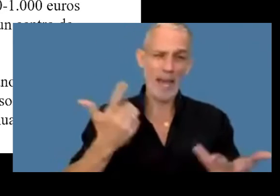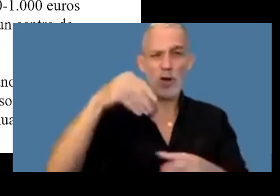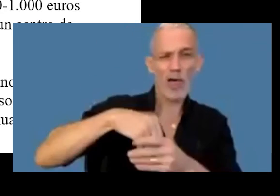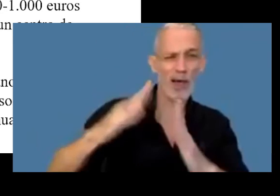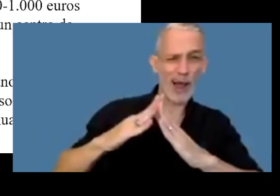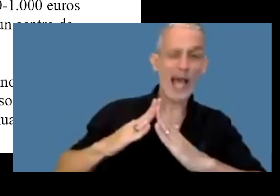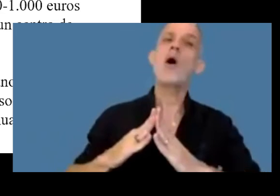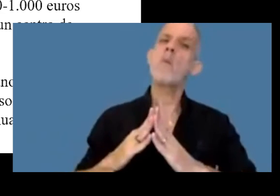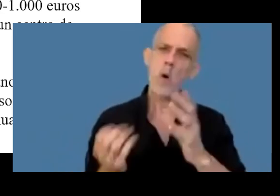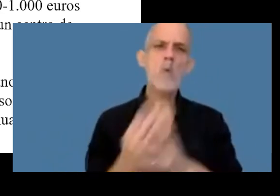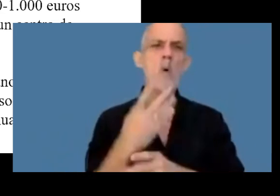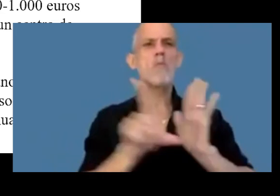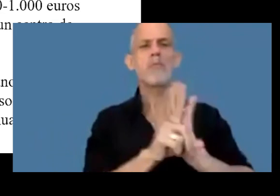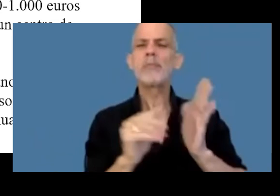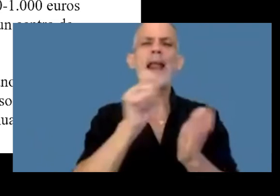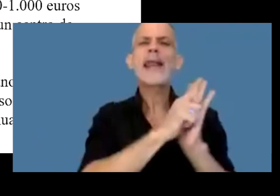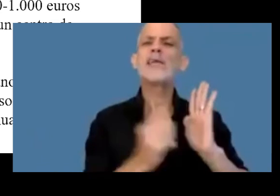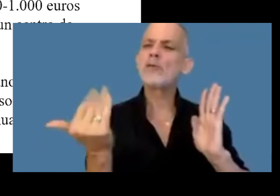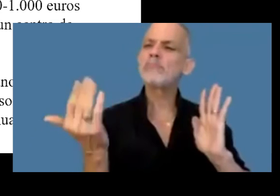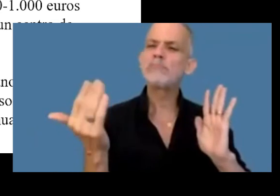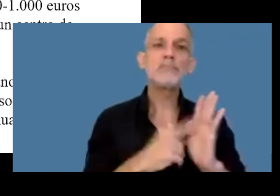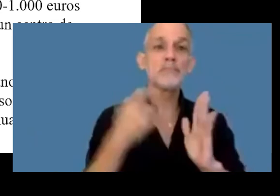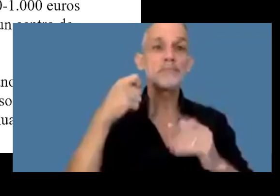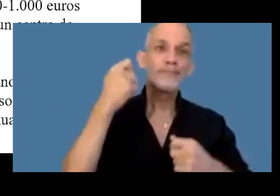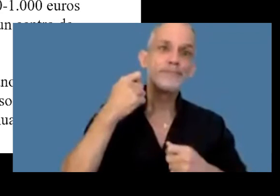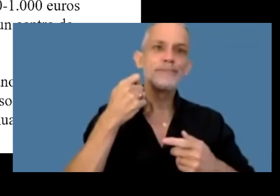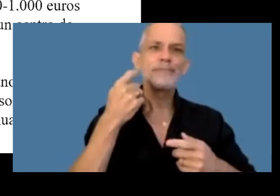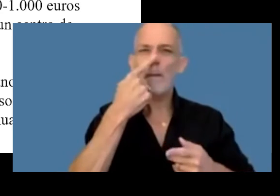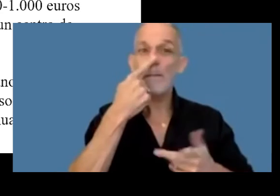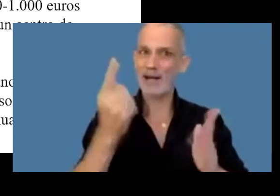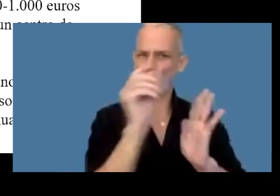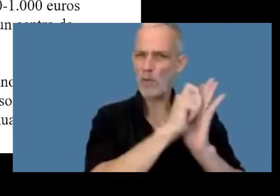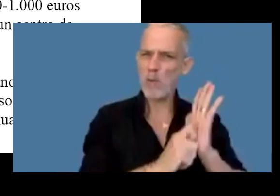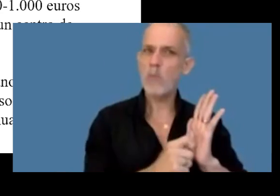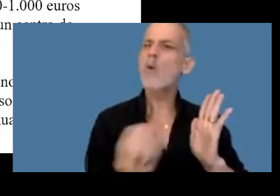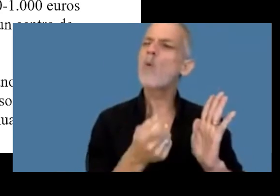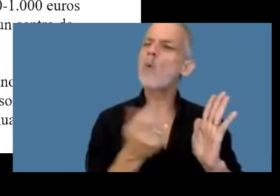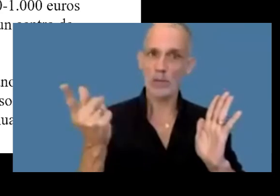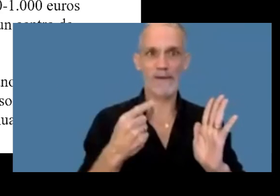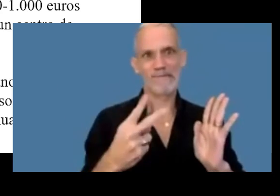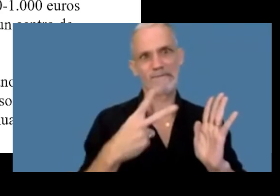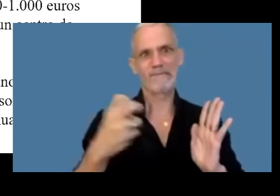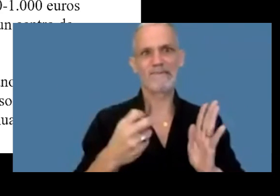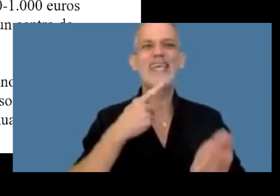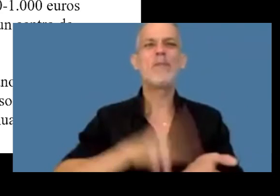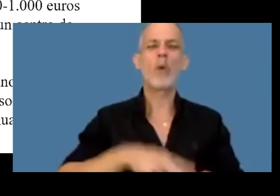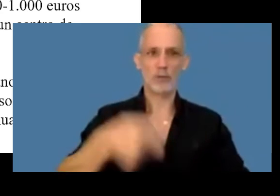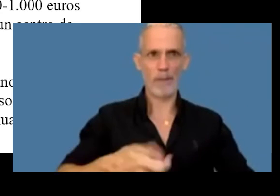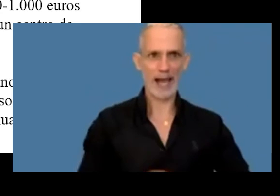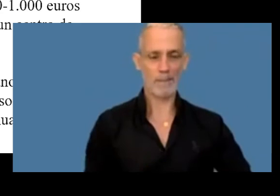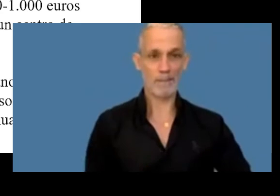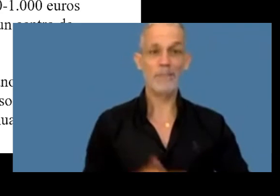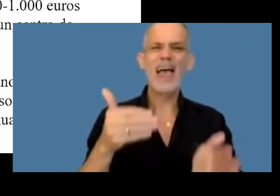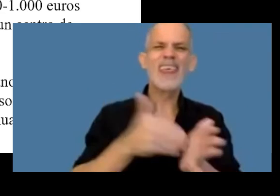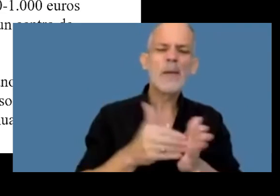se creó un registro de mascotas, especialmente perros, para cobrar un impuesto. La cantidad depende si